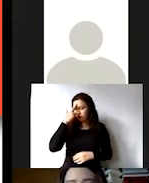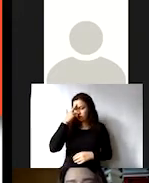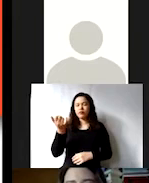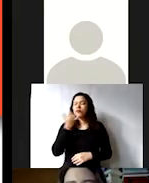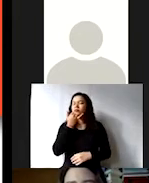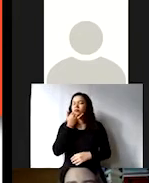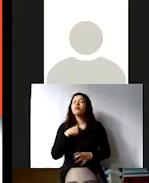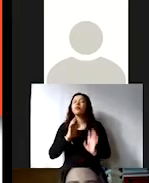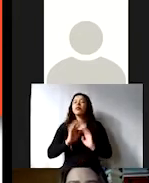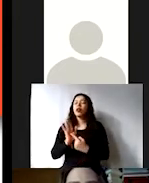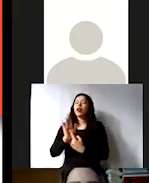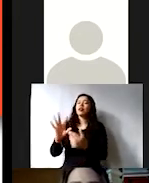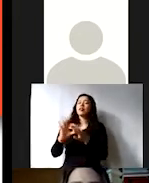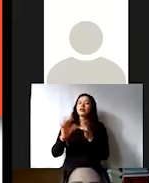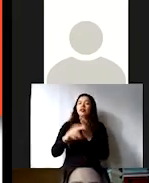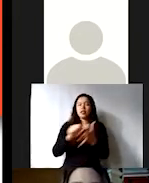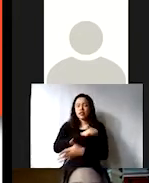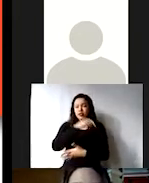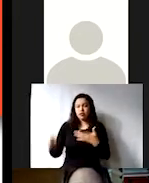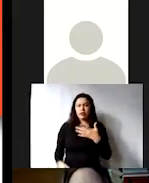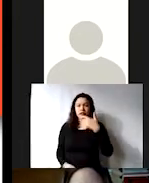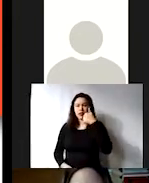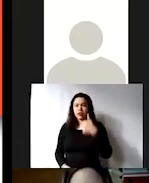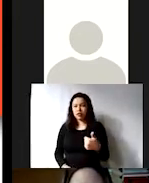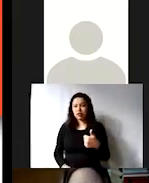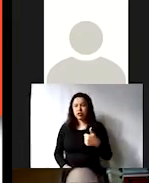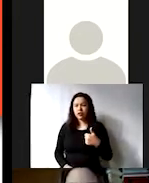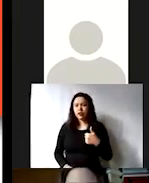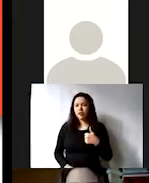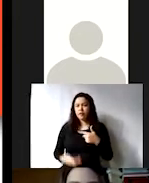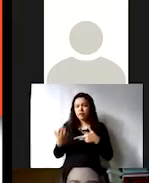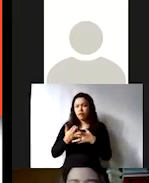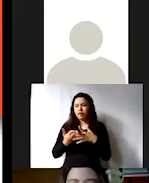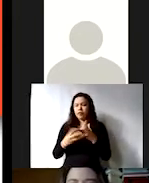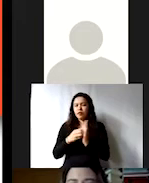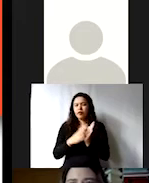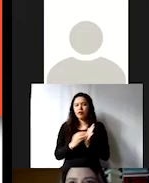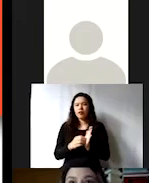expuesto como algunos 6 pasos que a quienes hemos trabajado en la Agenda 2030